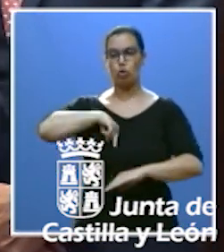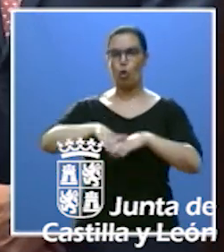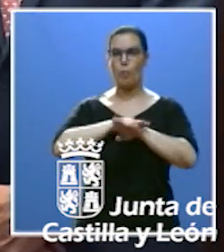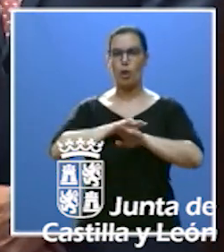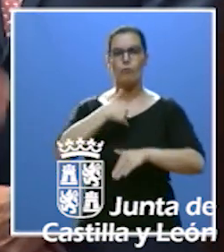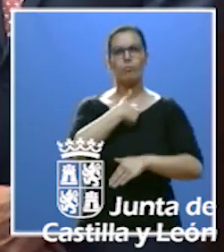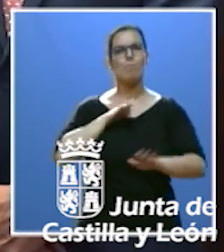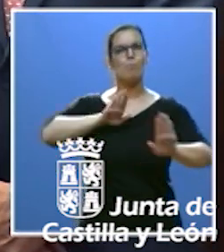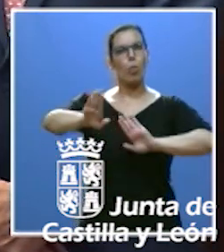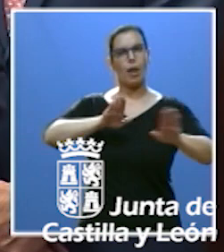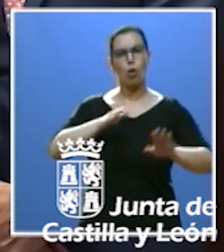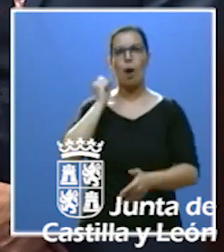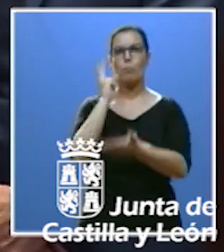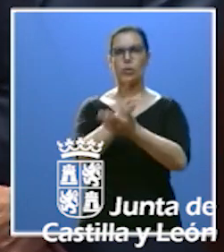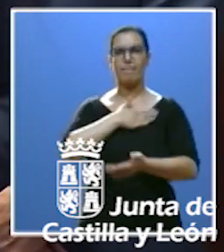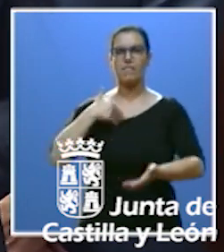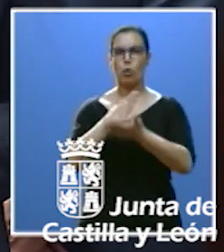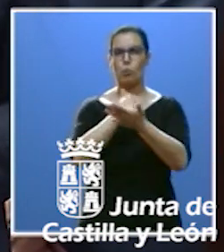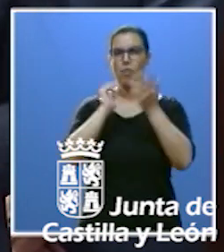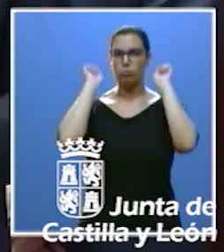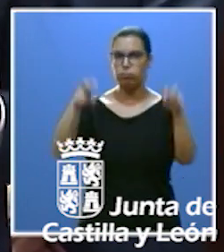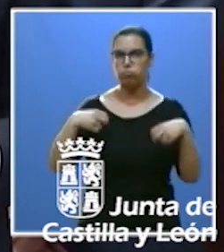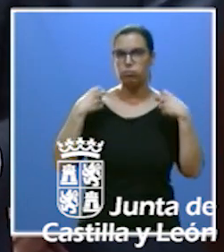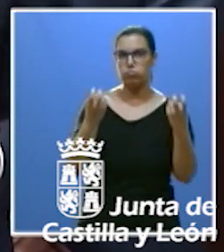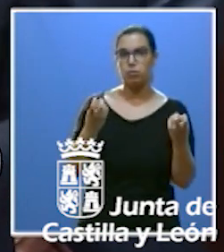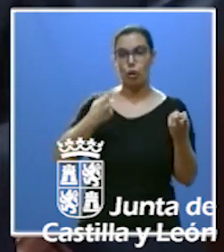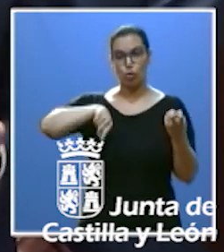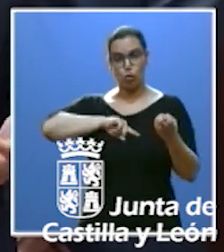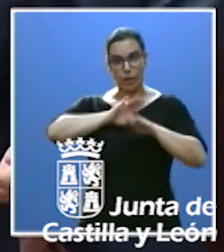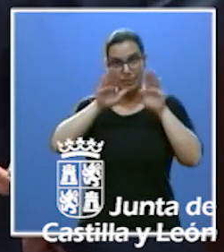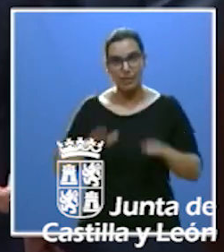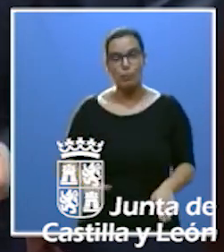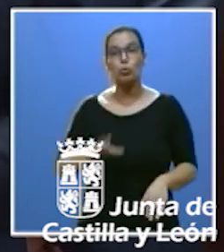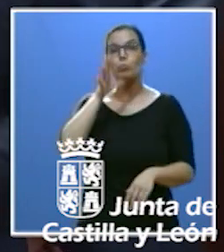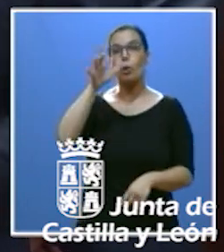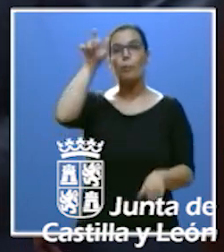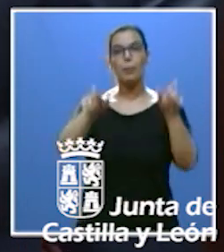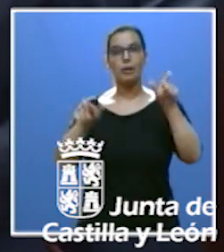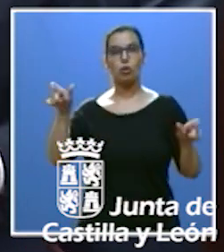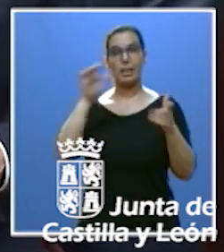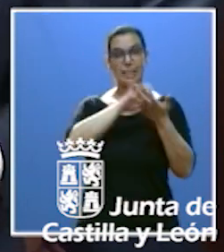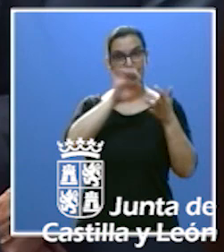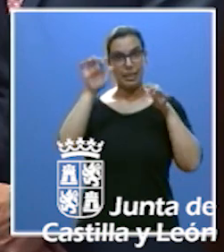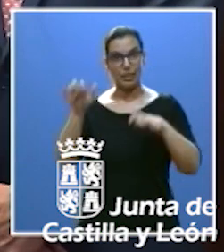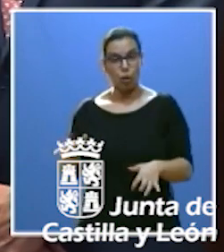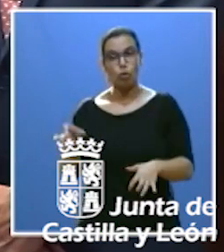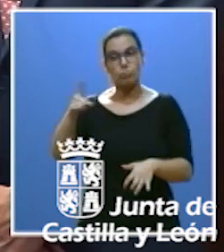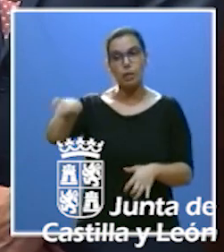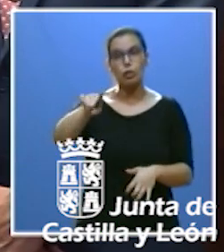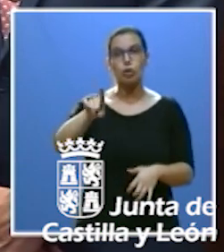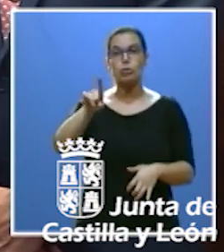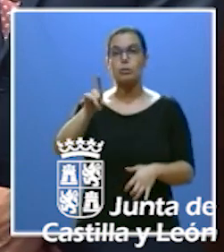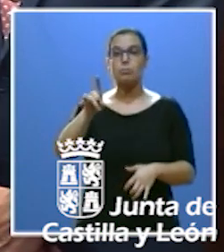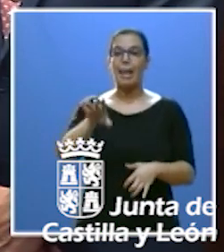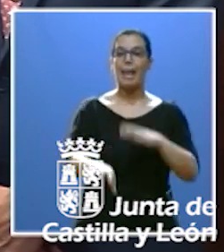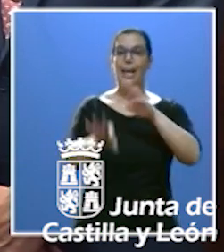apuesta por la transformación de la comunidad autónoma. Y estamos aquí porque los castellanos y leoneses han elegido